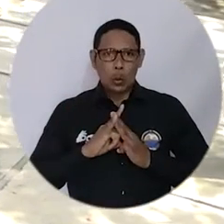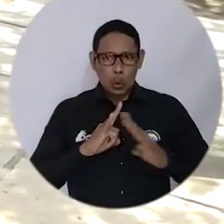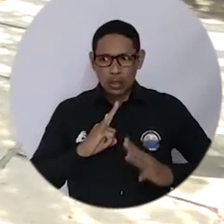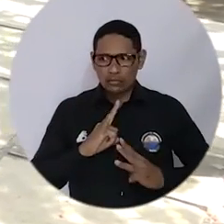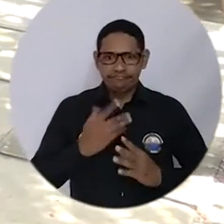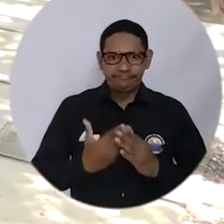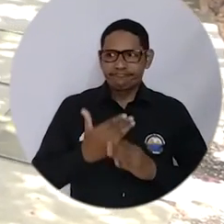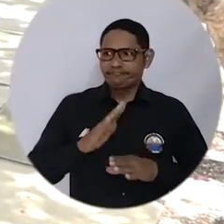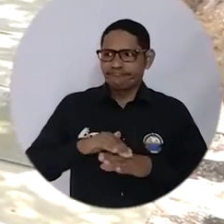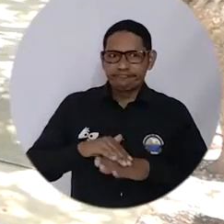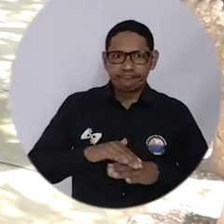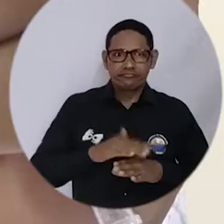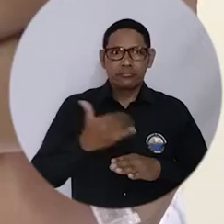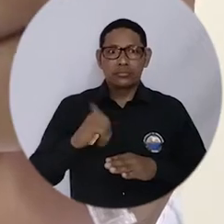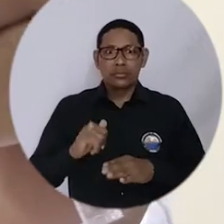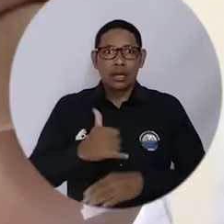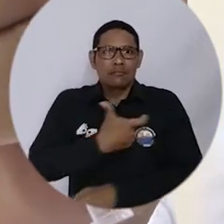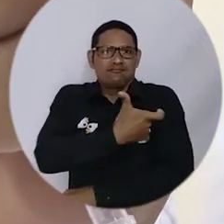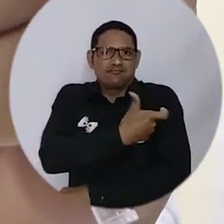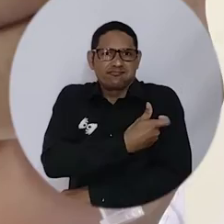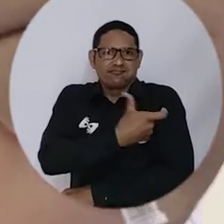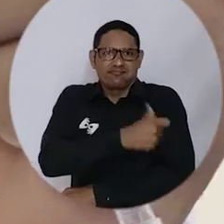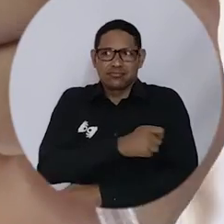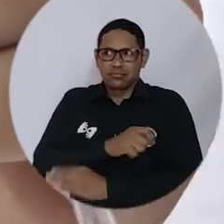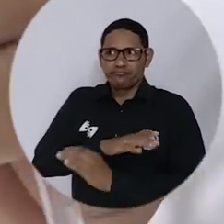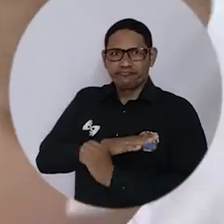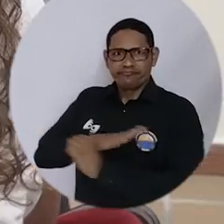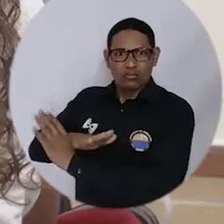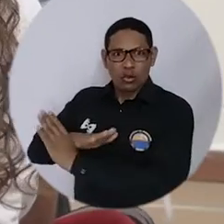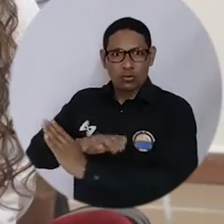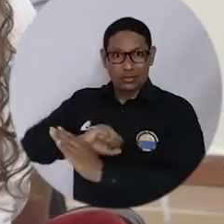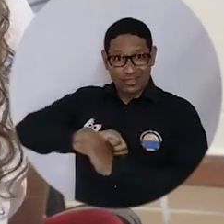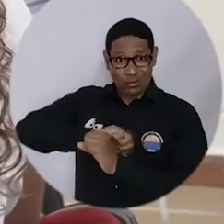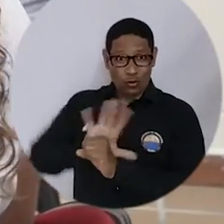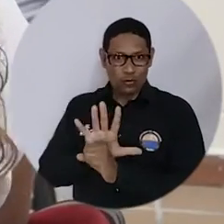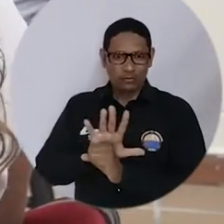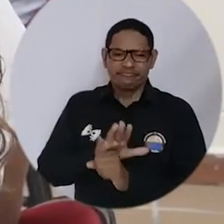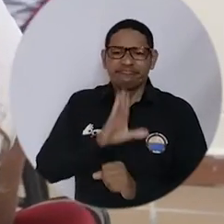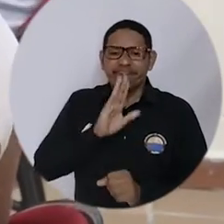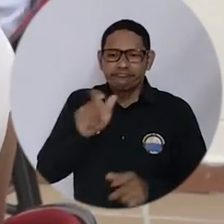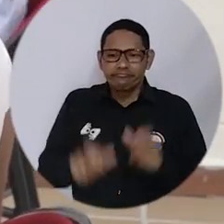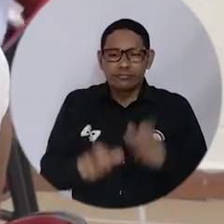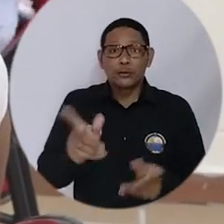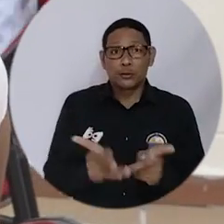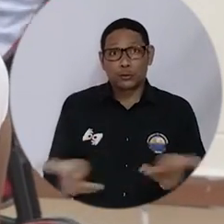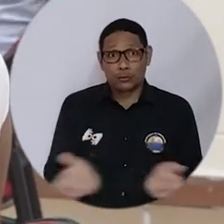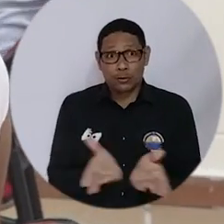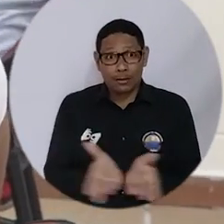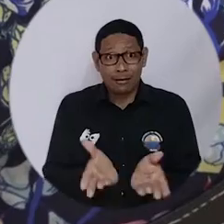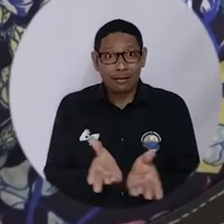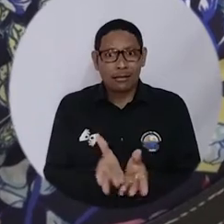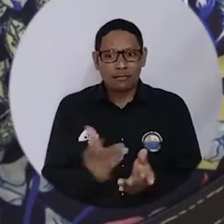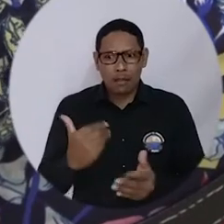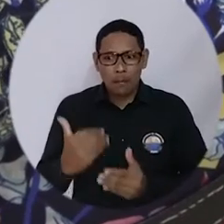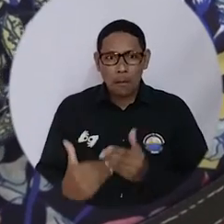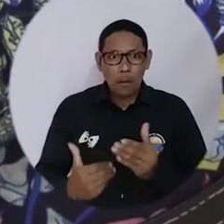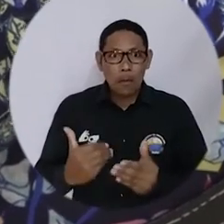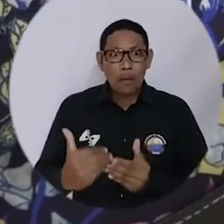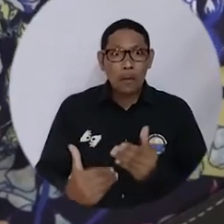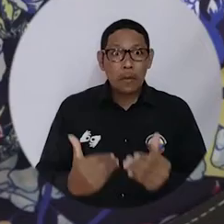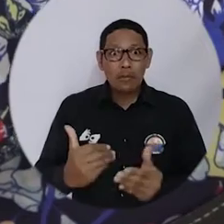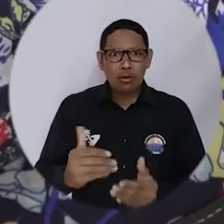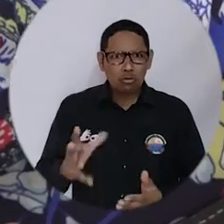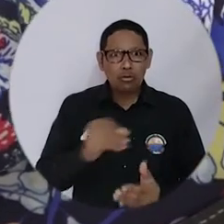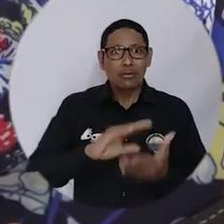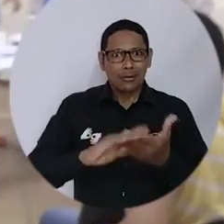Durante 4 días, la Universidad del Magdalena realizó las primeras jornadas de vacunación contra el COVID-19 dirigidas a sus